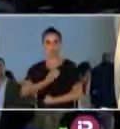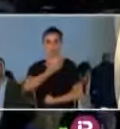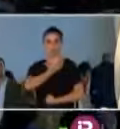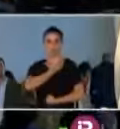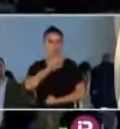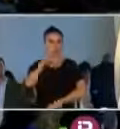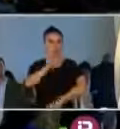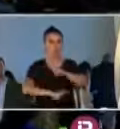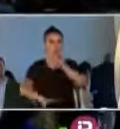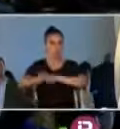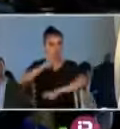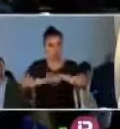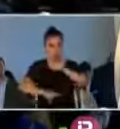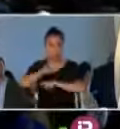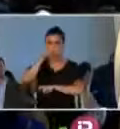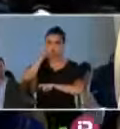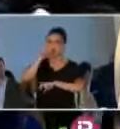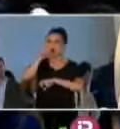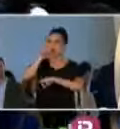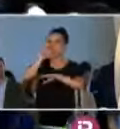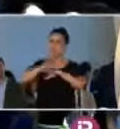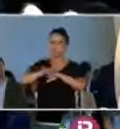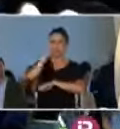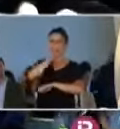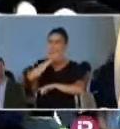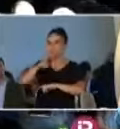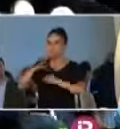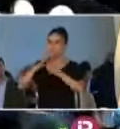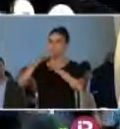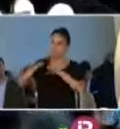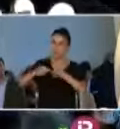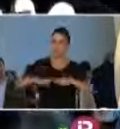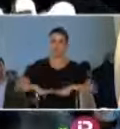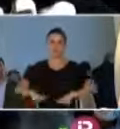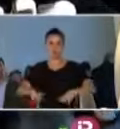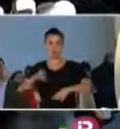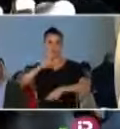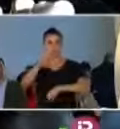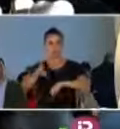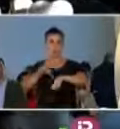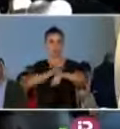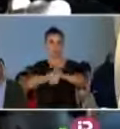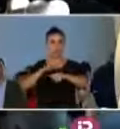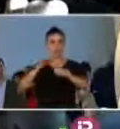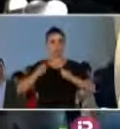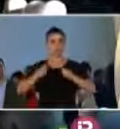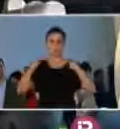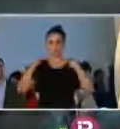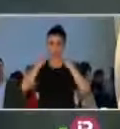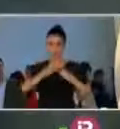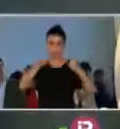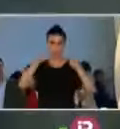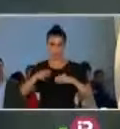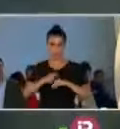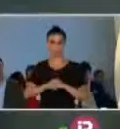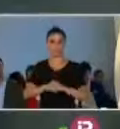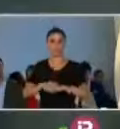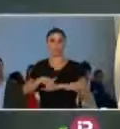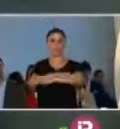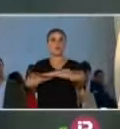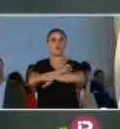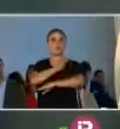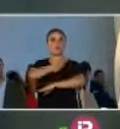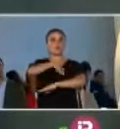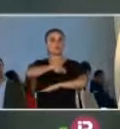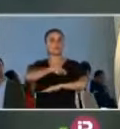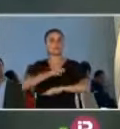búsqueda de lo mejor para los ciudadanos y ciudadanas de Formentera, Ibiza, Menorca y Mallorca. El Gobierno de España encontrará